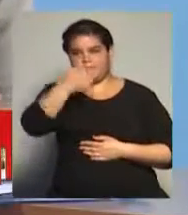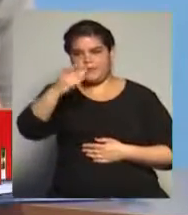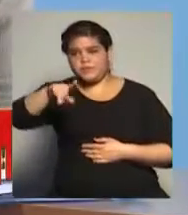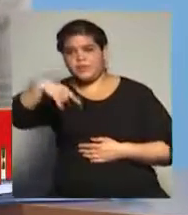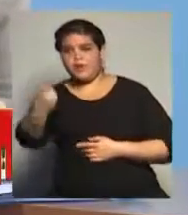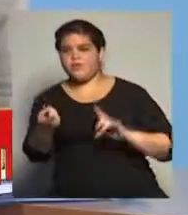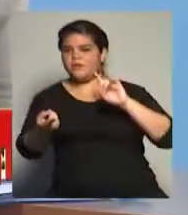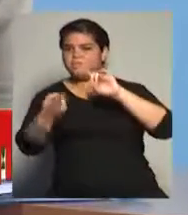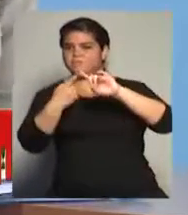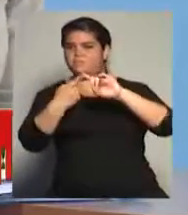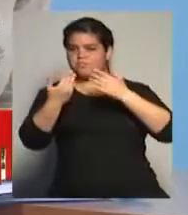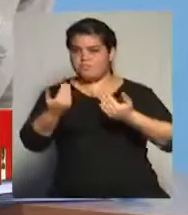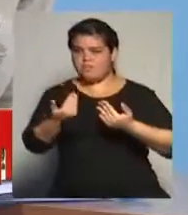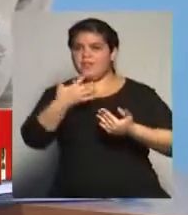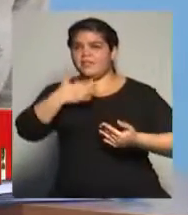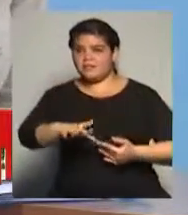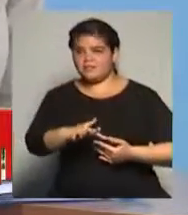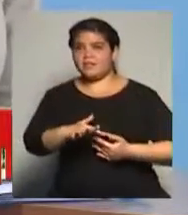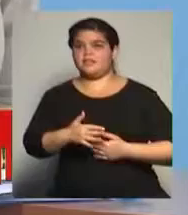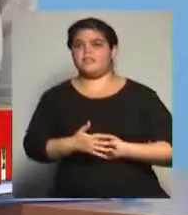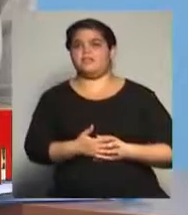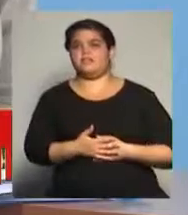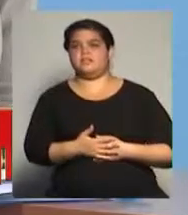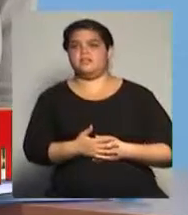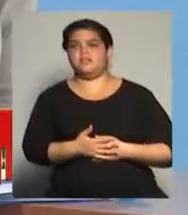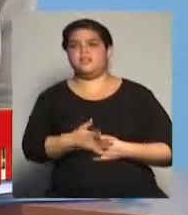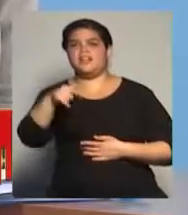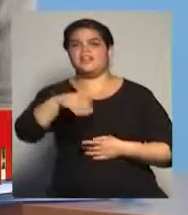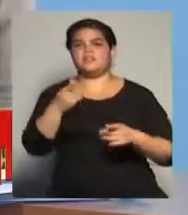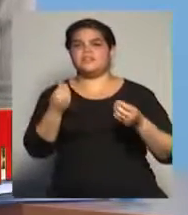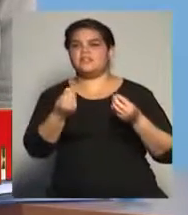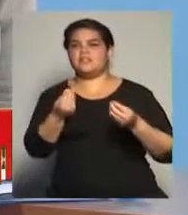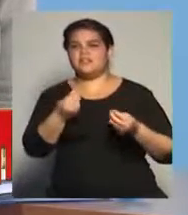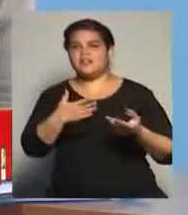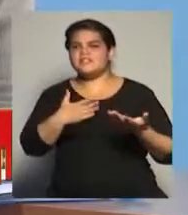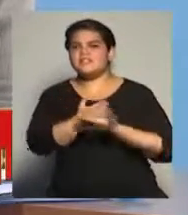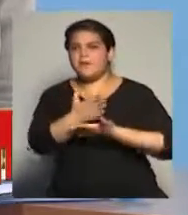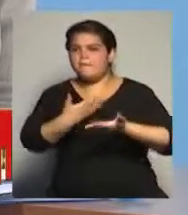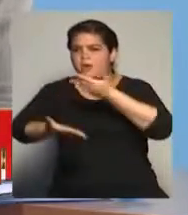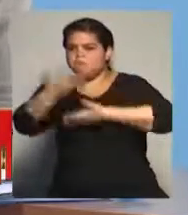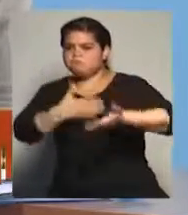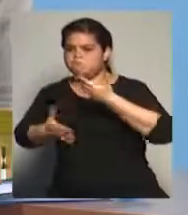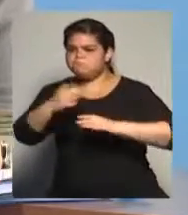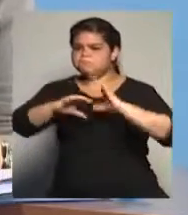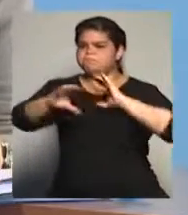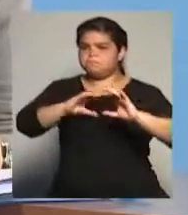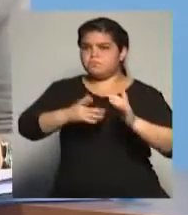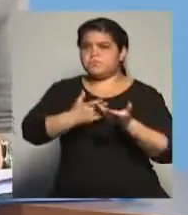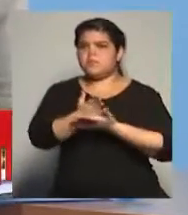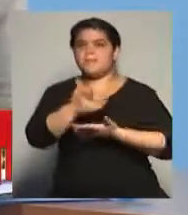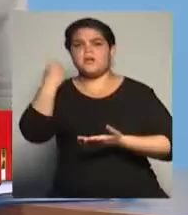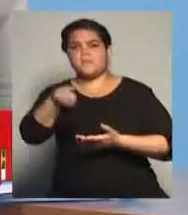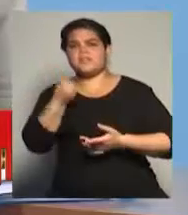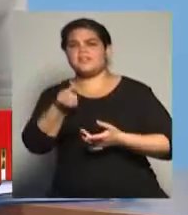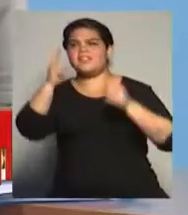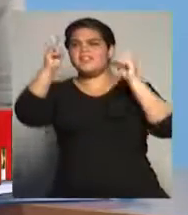persona. Entra en sintonía y logra siempre un feedback, ¿no? Totalmente. Siempre está propiciando el diálogo no